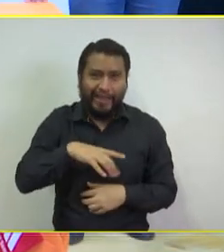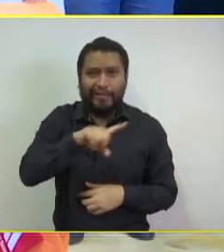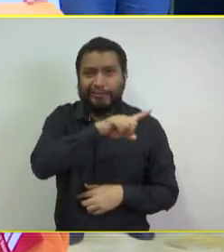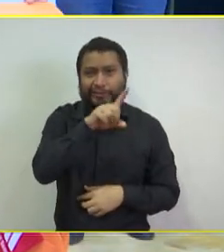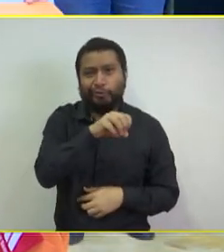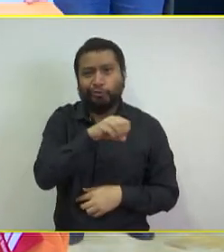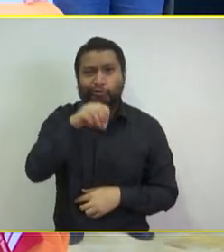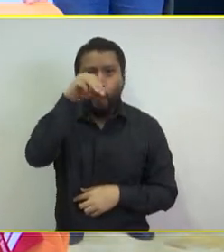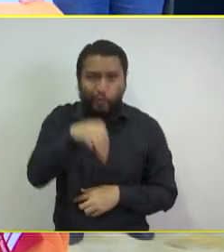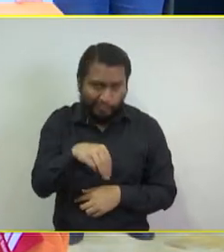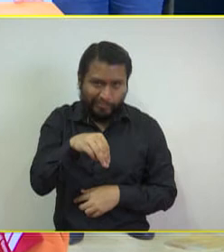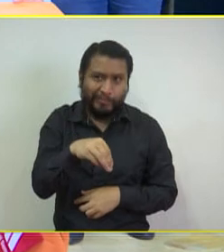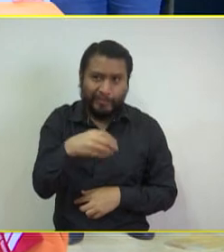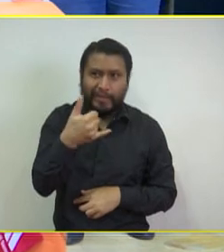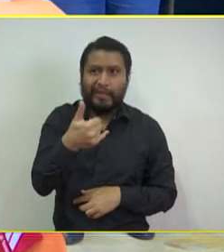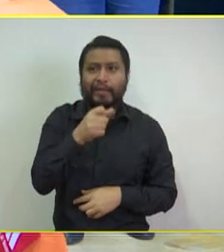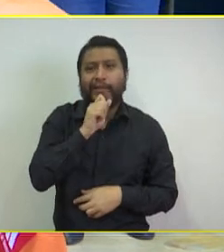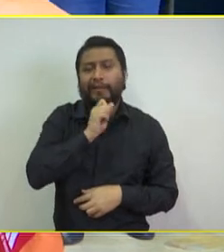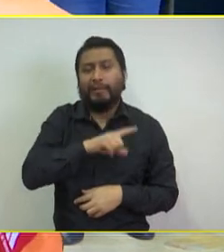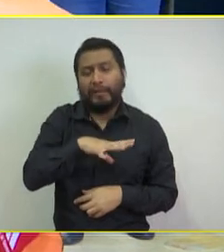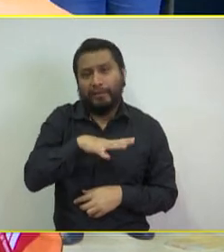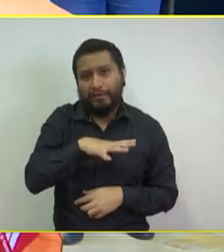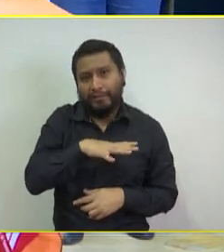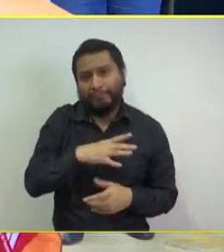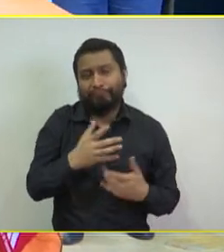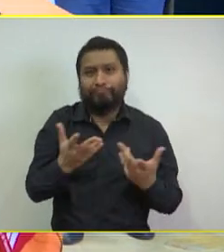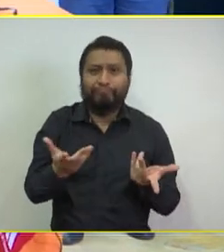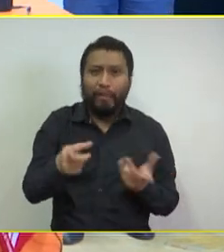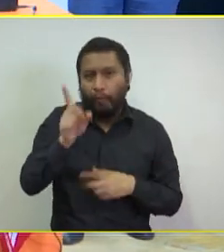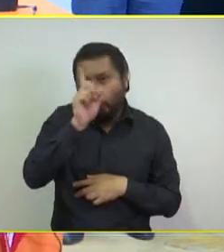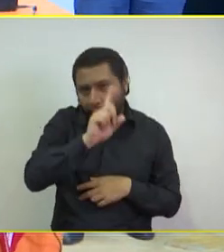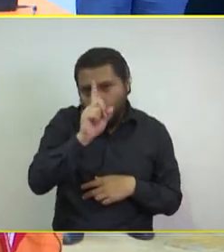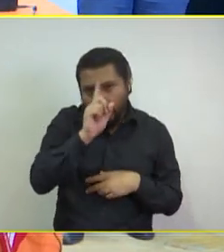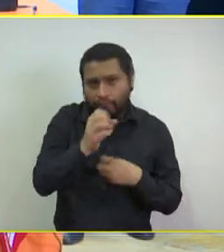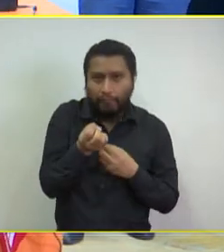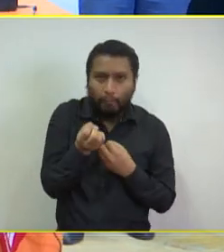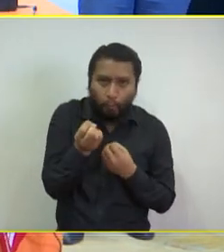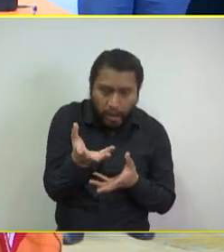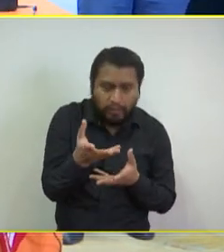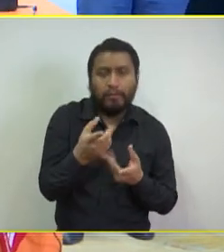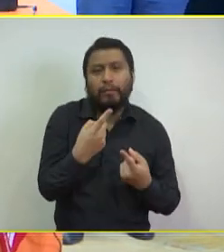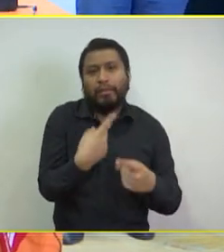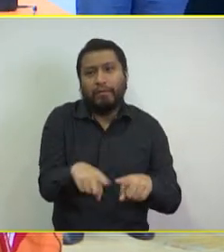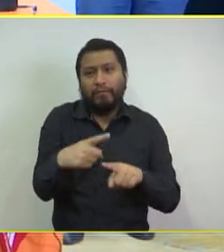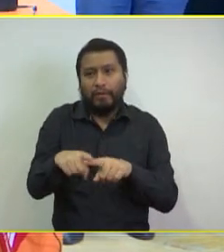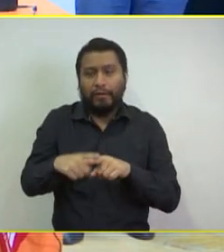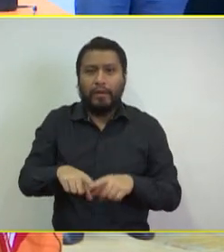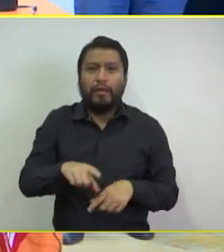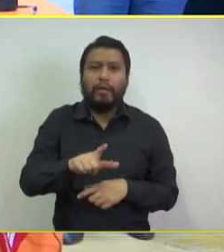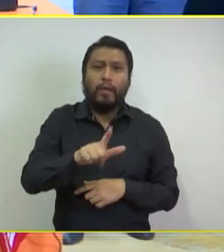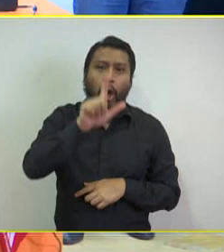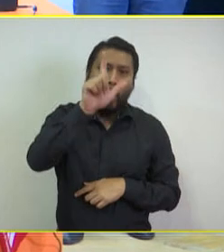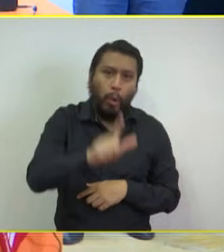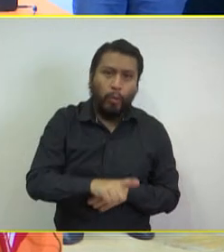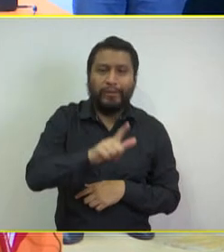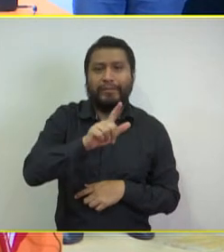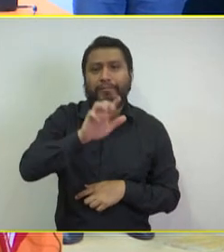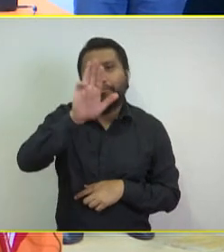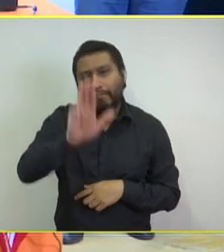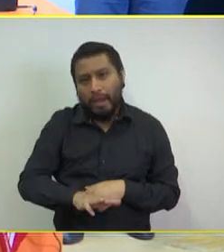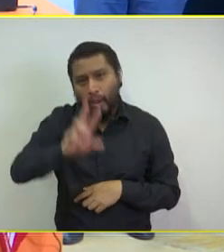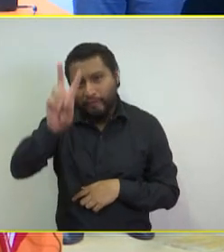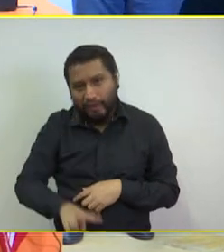Zoom y a través de diferentes, digamos, asesorías que trabajábamos los lunes, miércoles y viernes